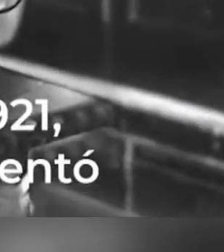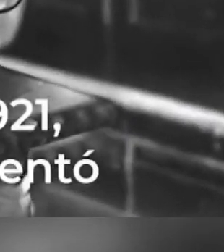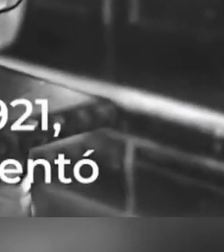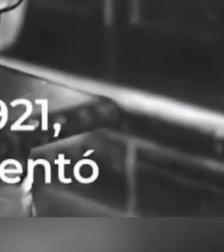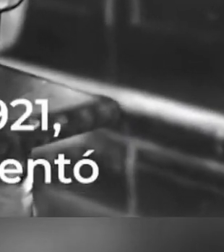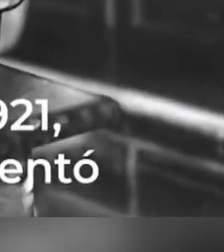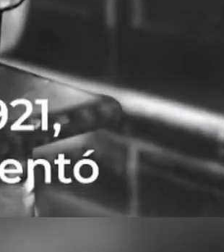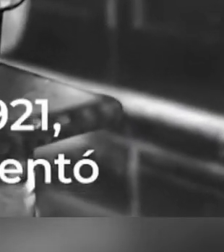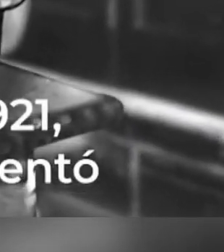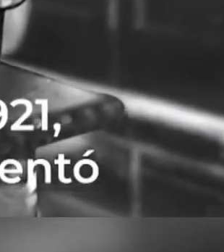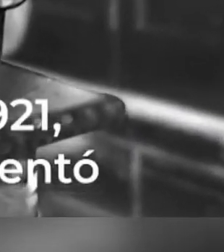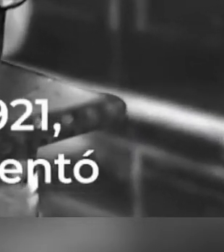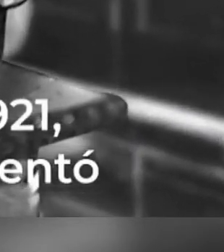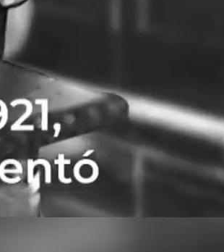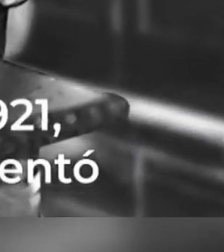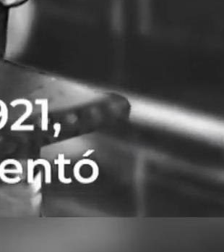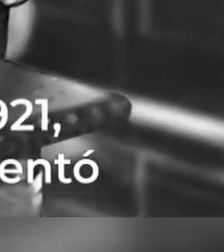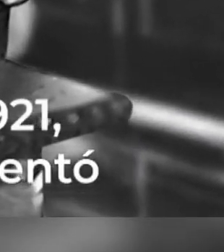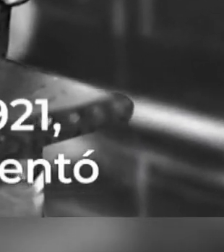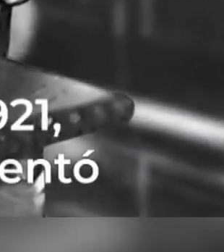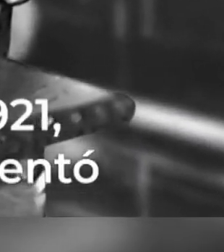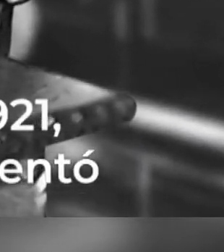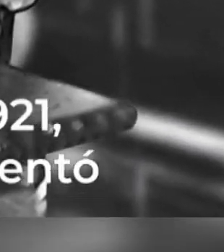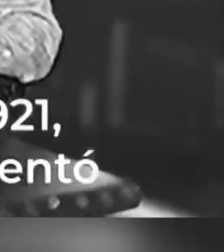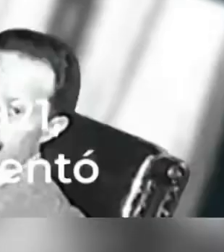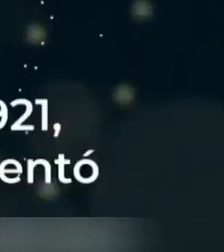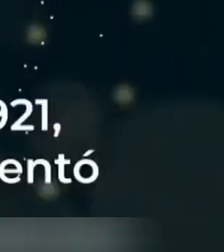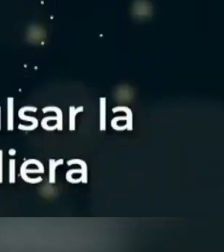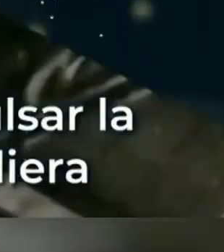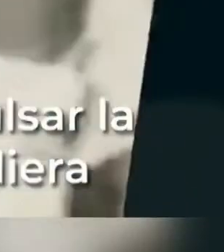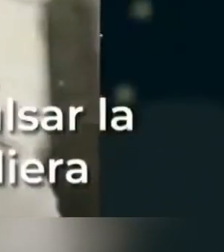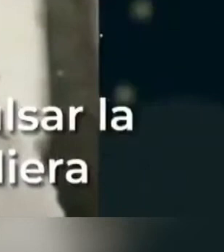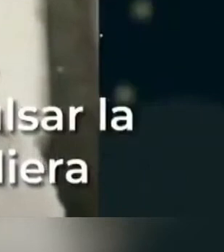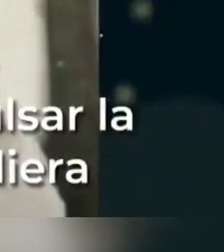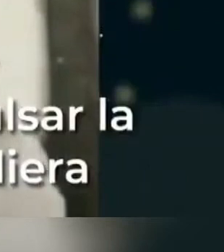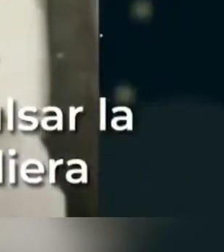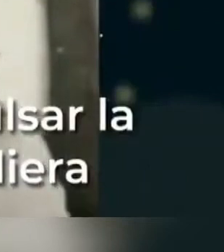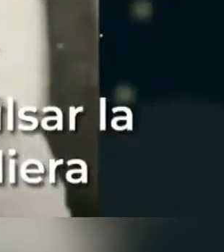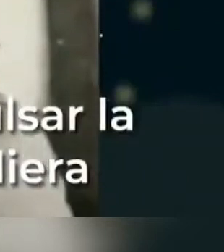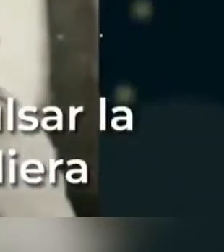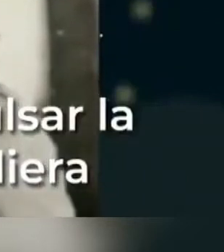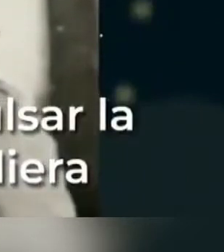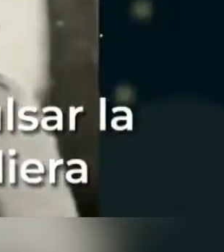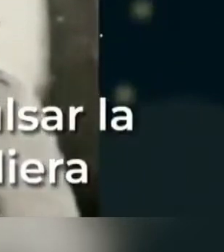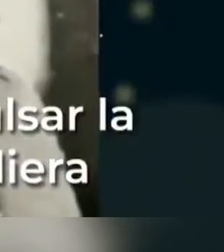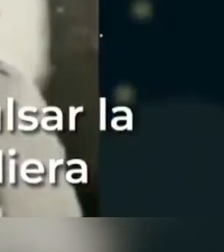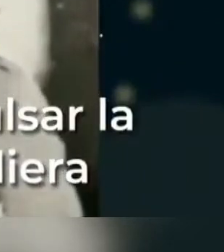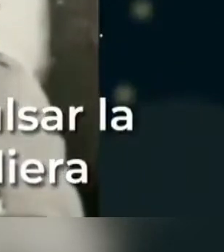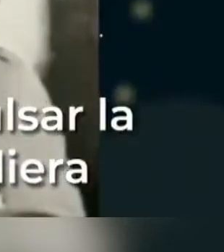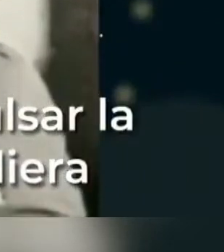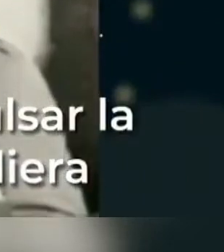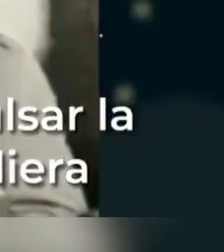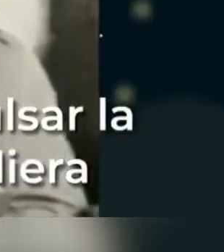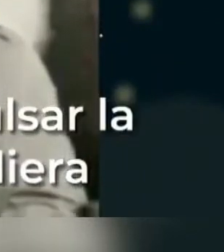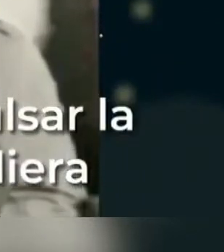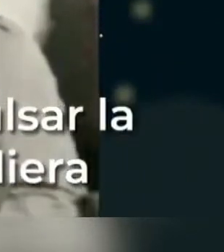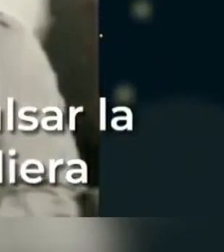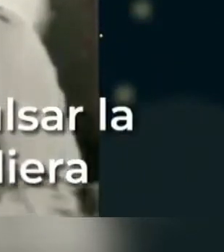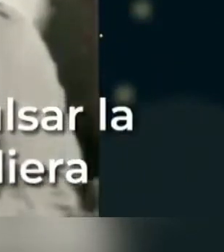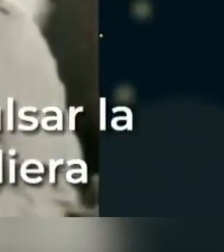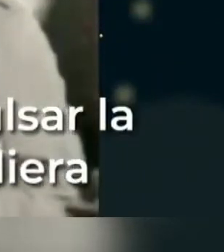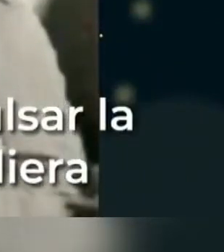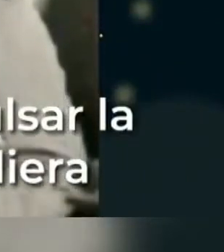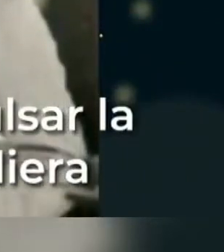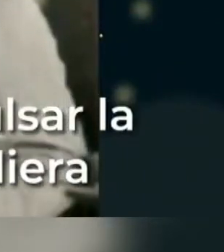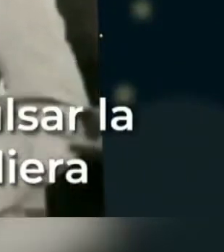de 1921, el licenciado José Vasconcelos se presentó ante la Cámara de Diputados para impulsar la creación de